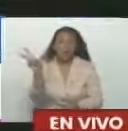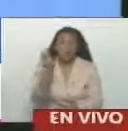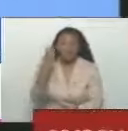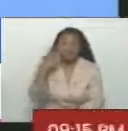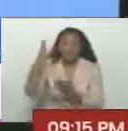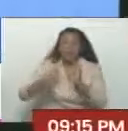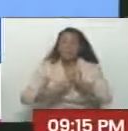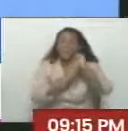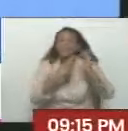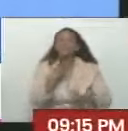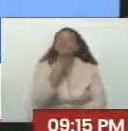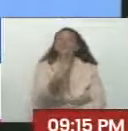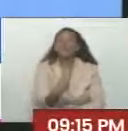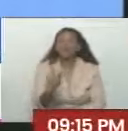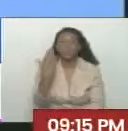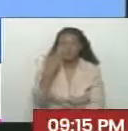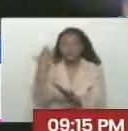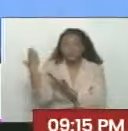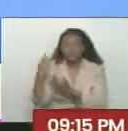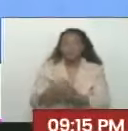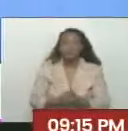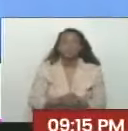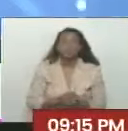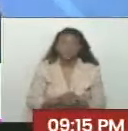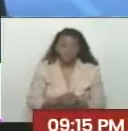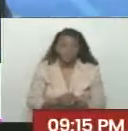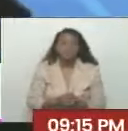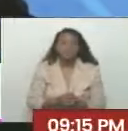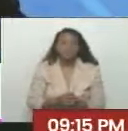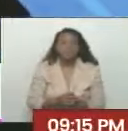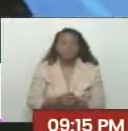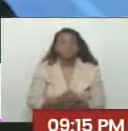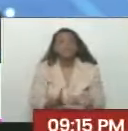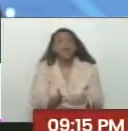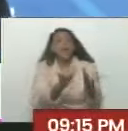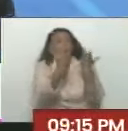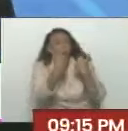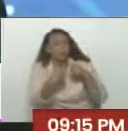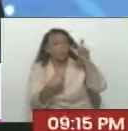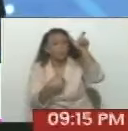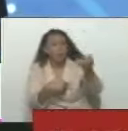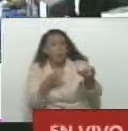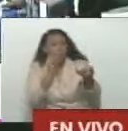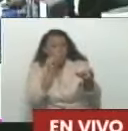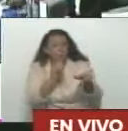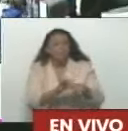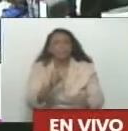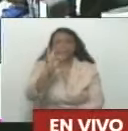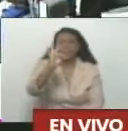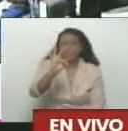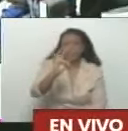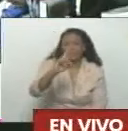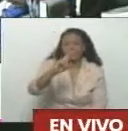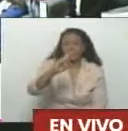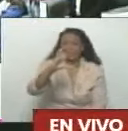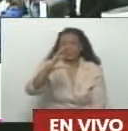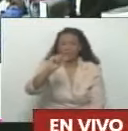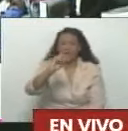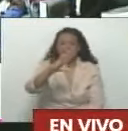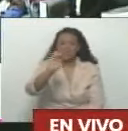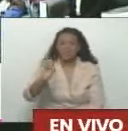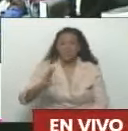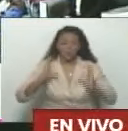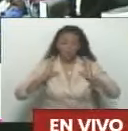Venezuela. Francisco Pacheco, cuéntame, esta celebración, esta tradición del Corpus